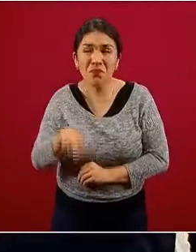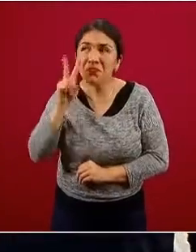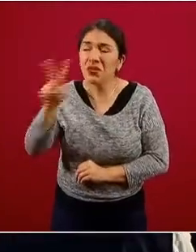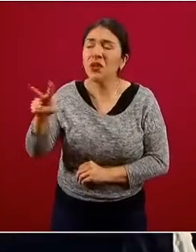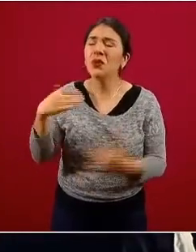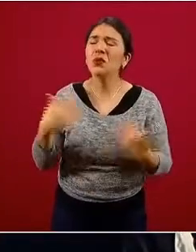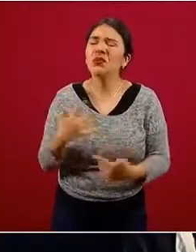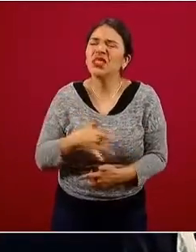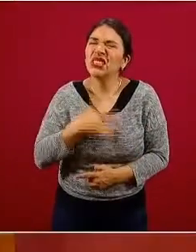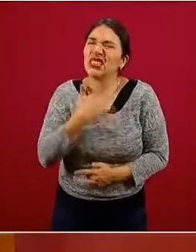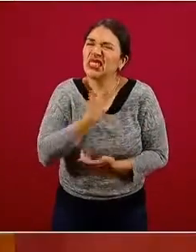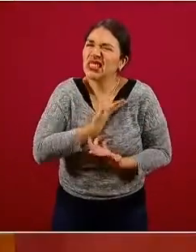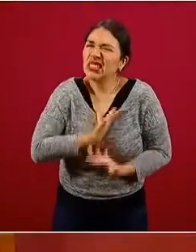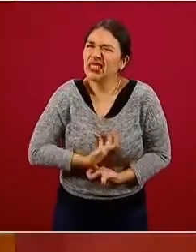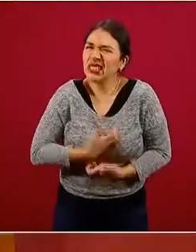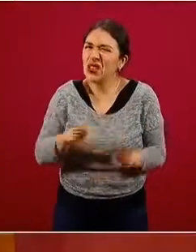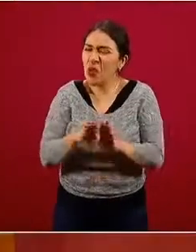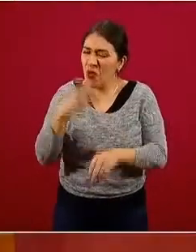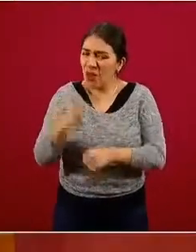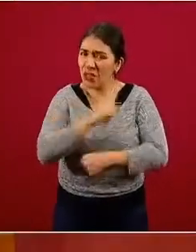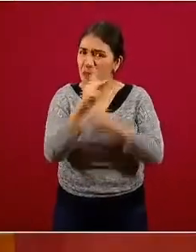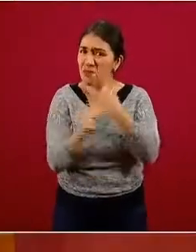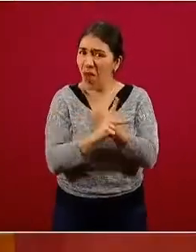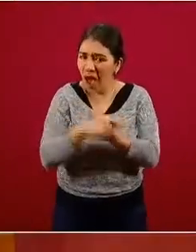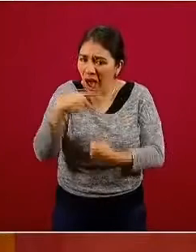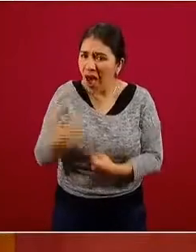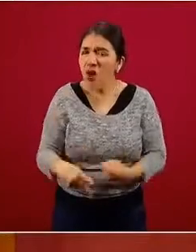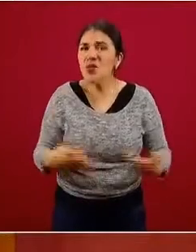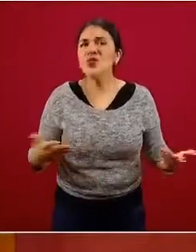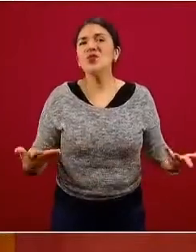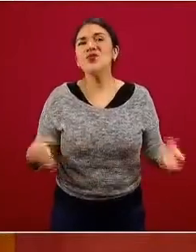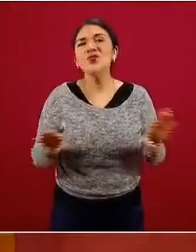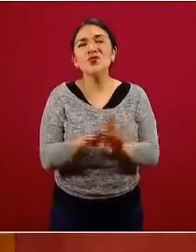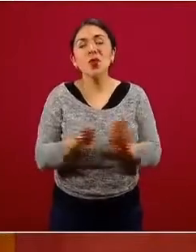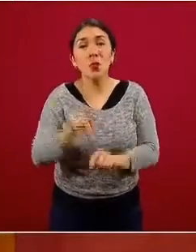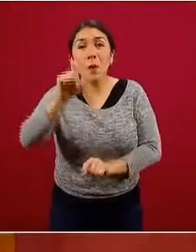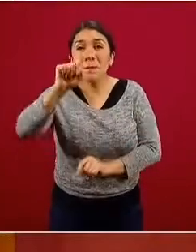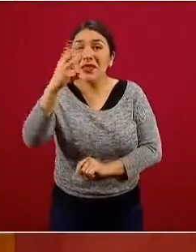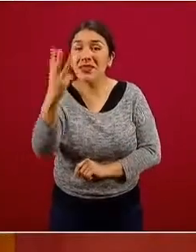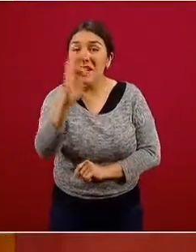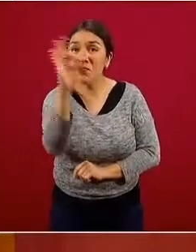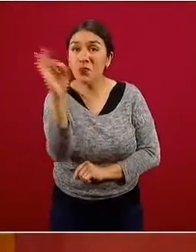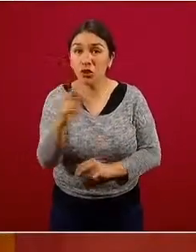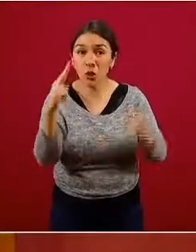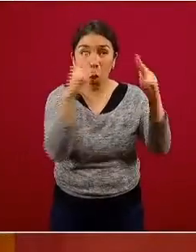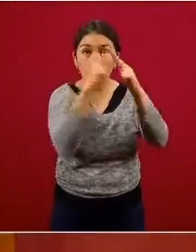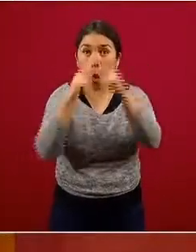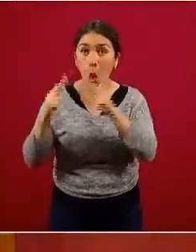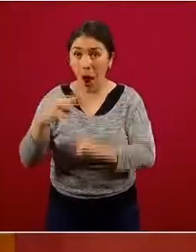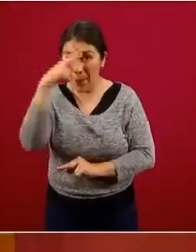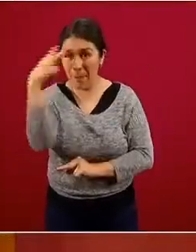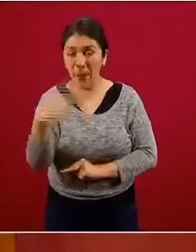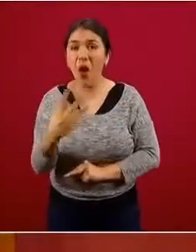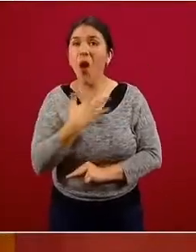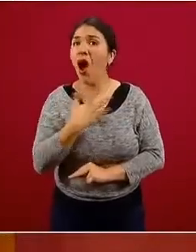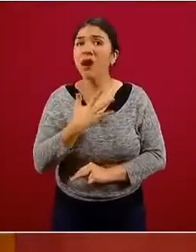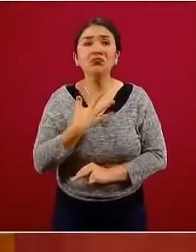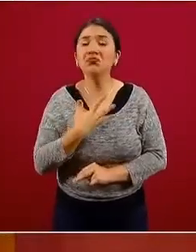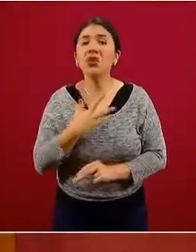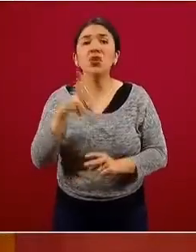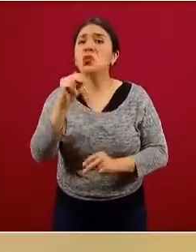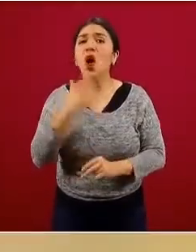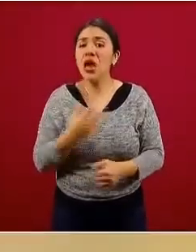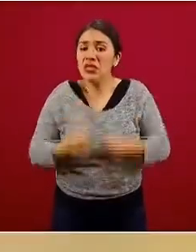da tristeza ver estos datos en un país como el nuestro. 23% de los hogares en México tienen